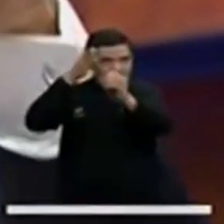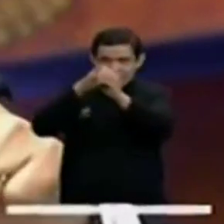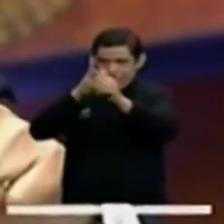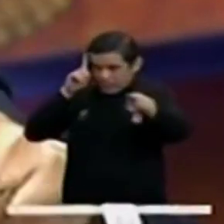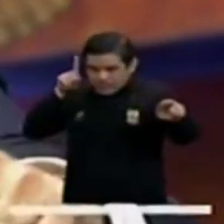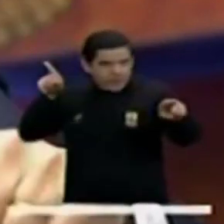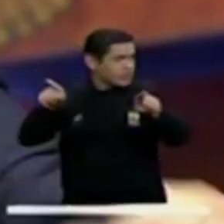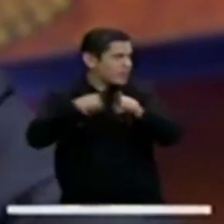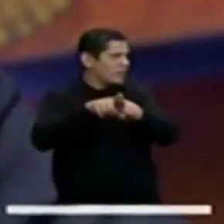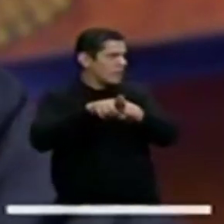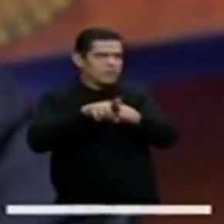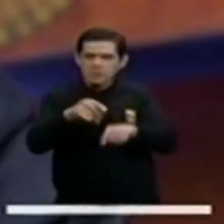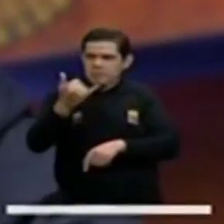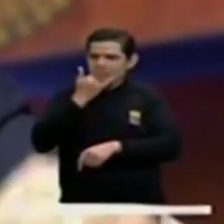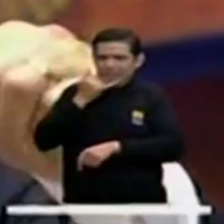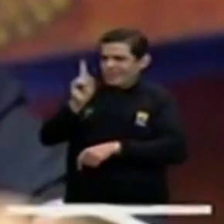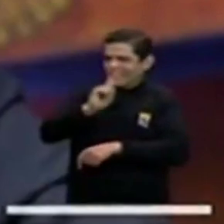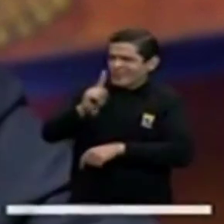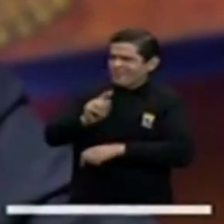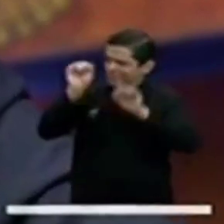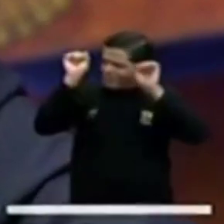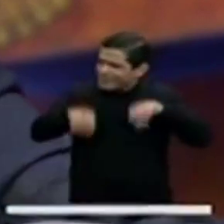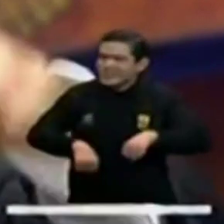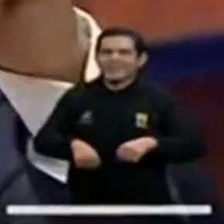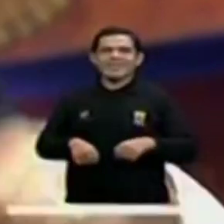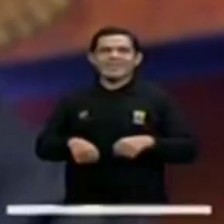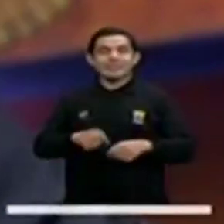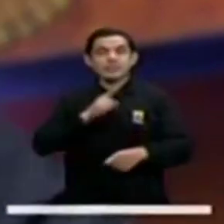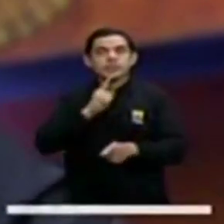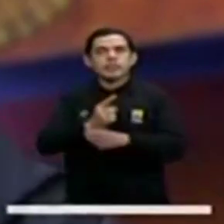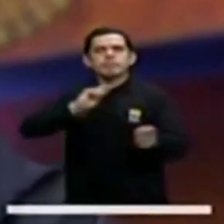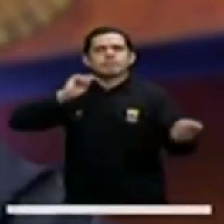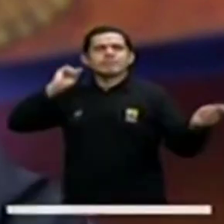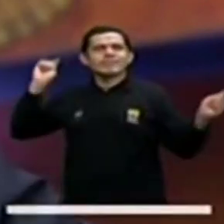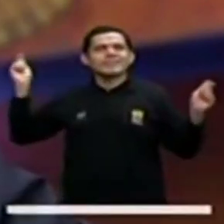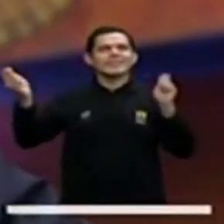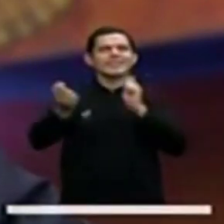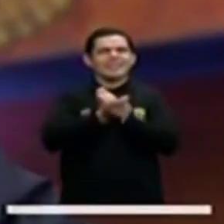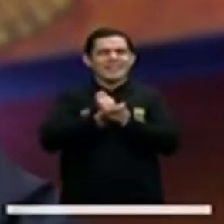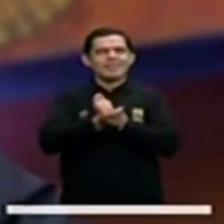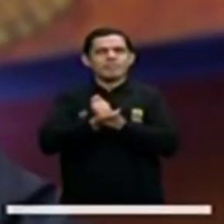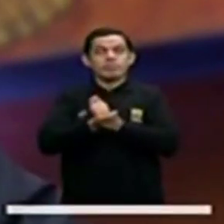nos equivocamos, el momento en que cambiamos de verdad.